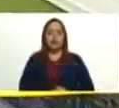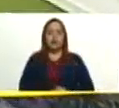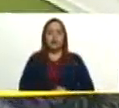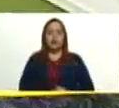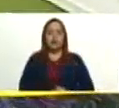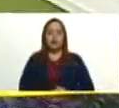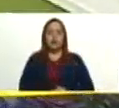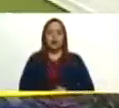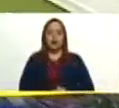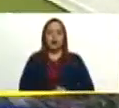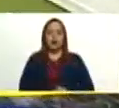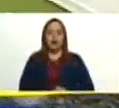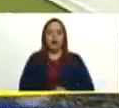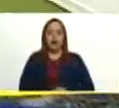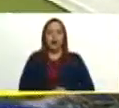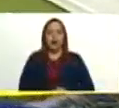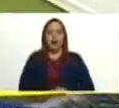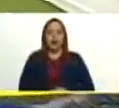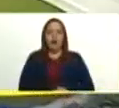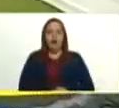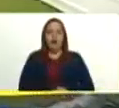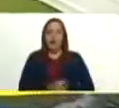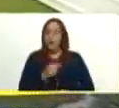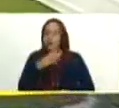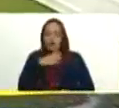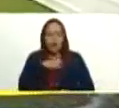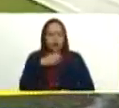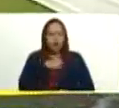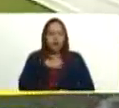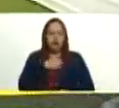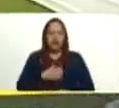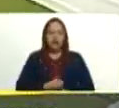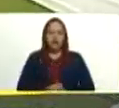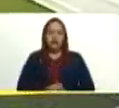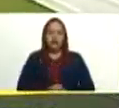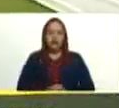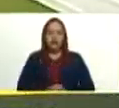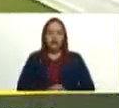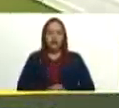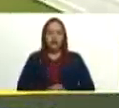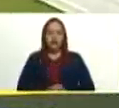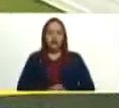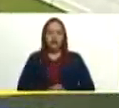We cannot no podemos be